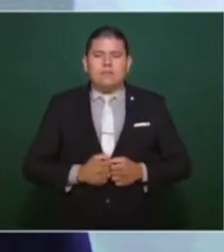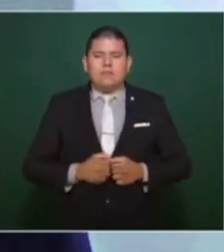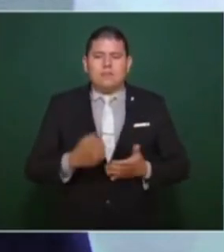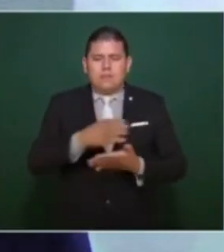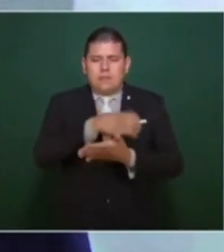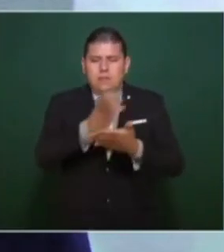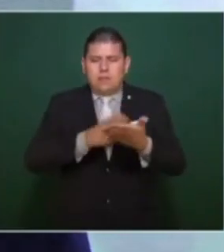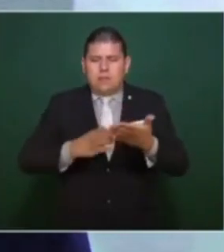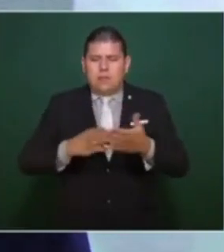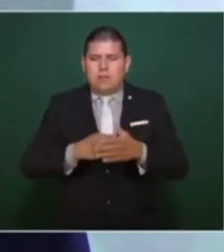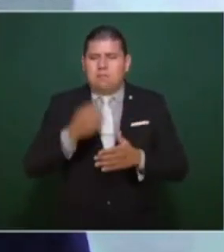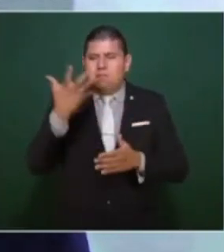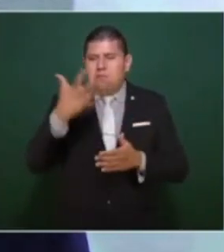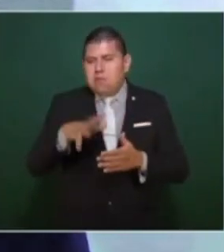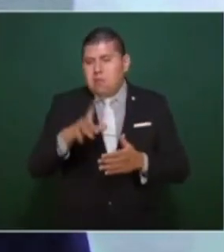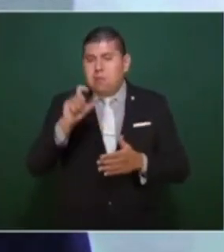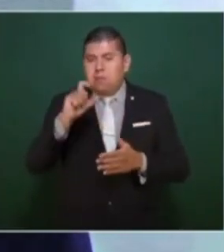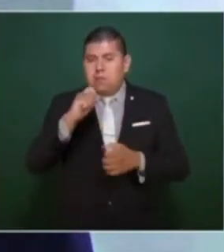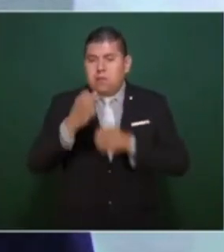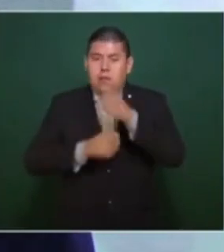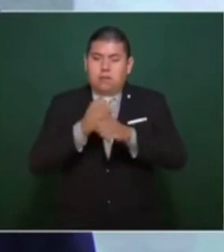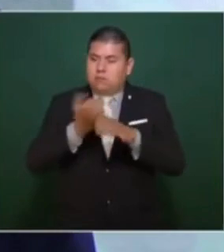contratos a 10, a 20 años